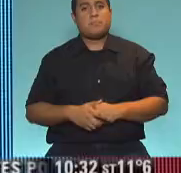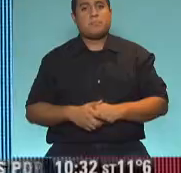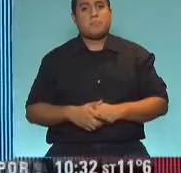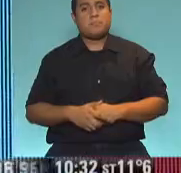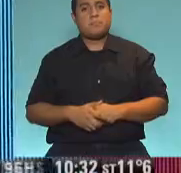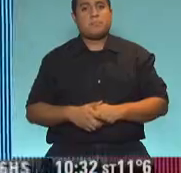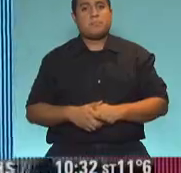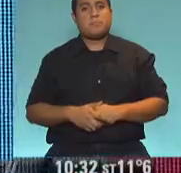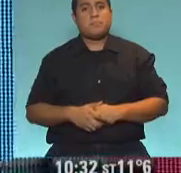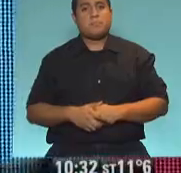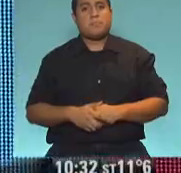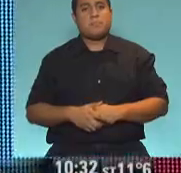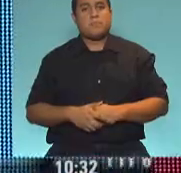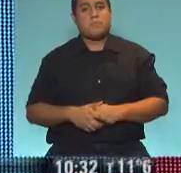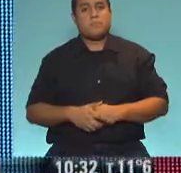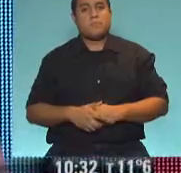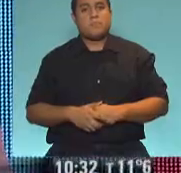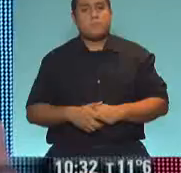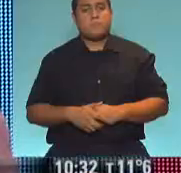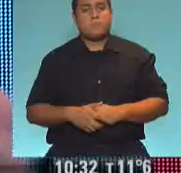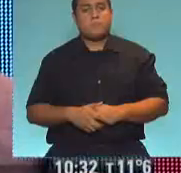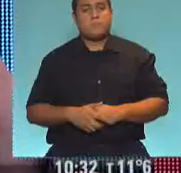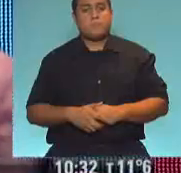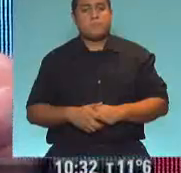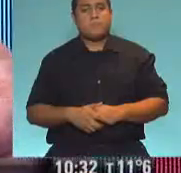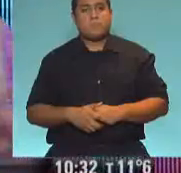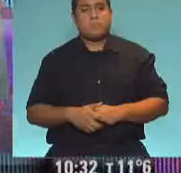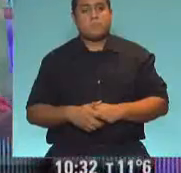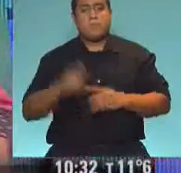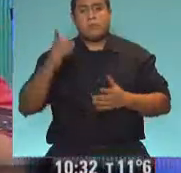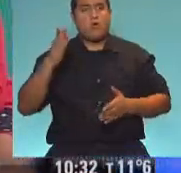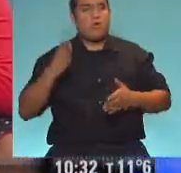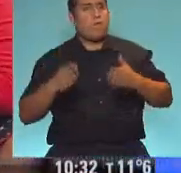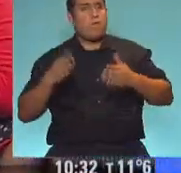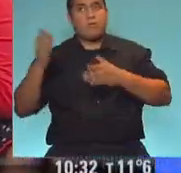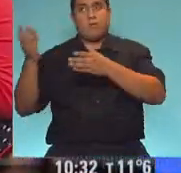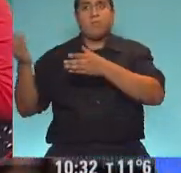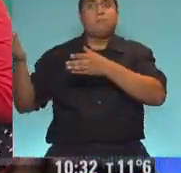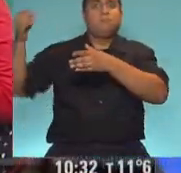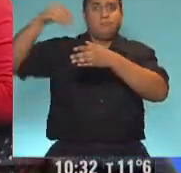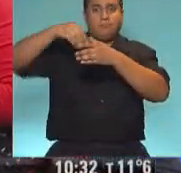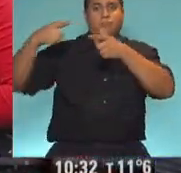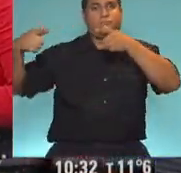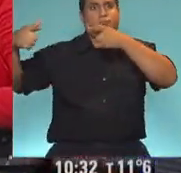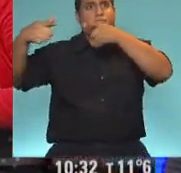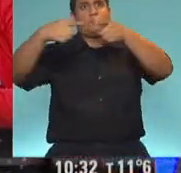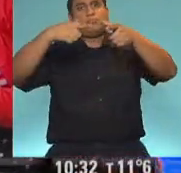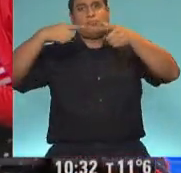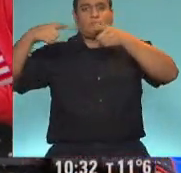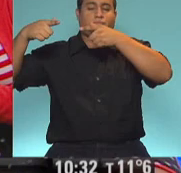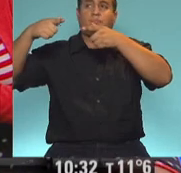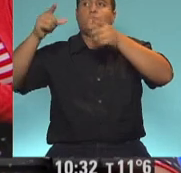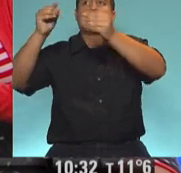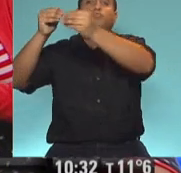el sacacorcho. El robot extraterrestre. ¿Qué? Compañero malísimo, ¿qué se llama? Se